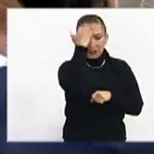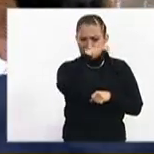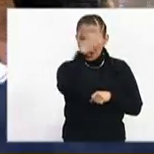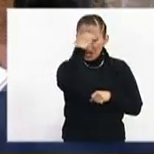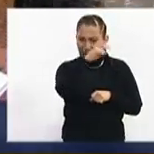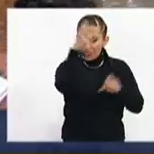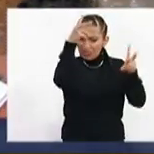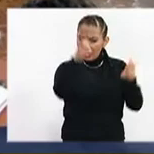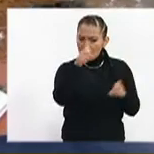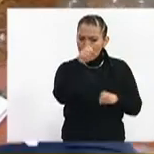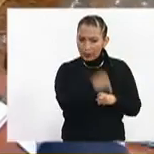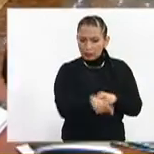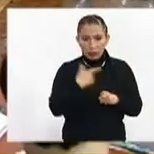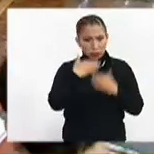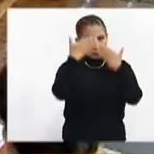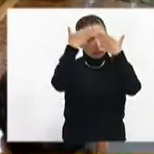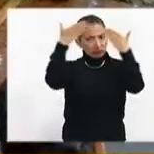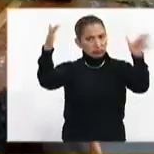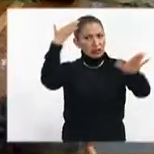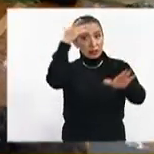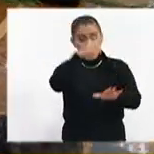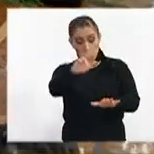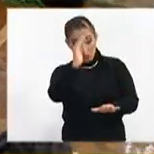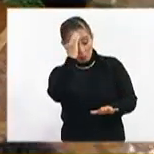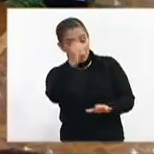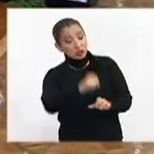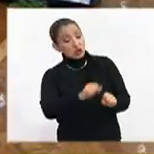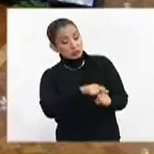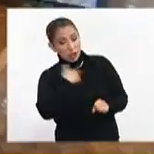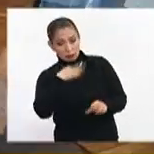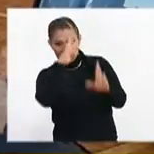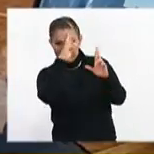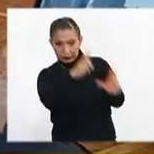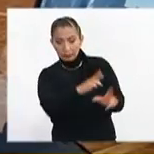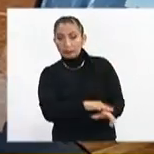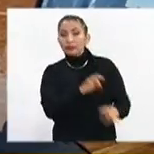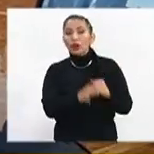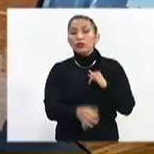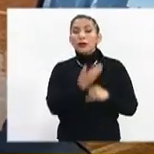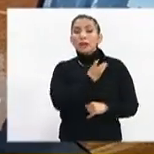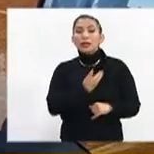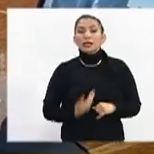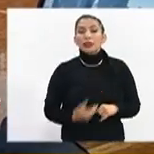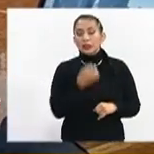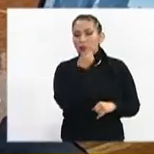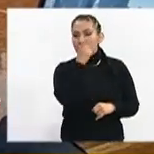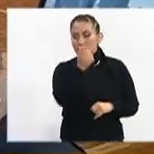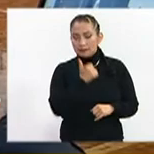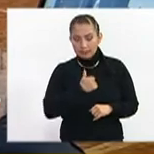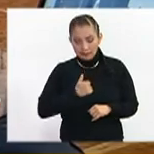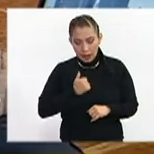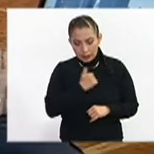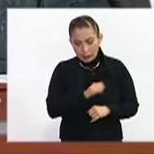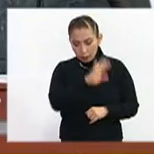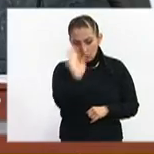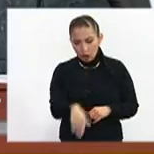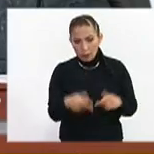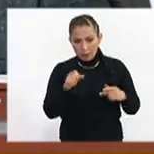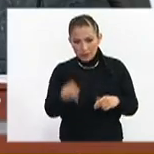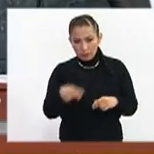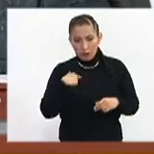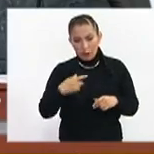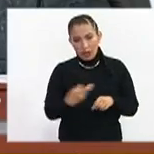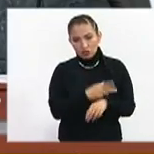experiencia en la materia y con amplio reconocimiento social. Por último, el presidente externó sus condolencias por las víctimas de